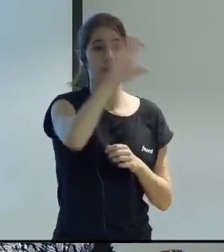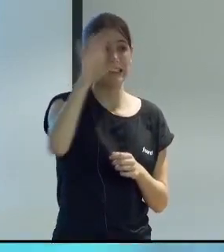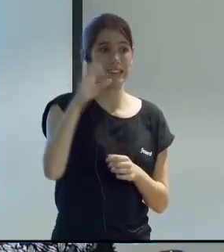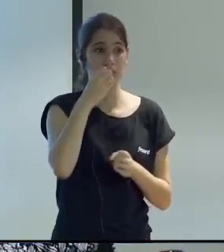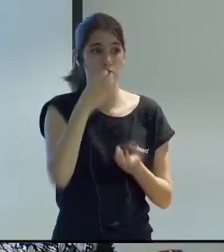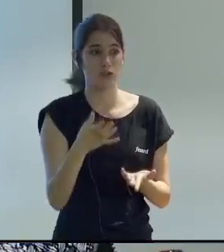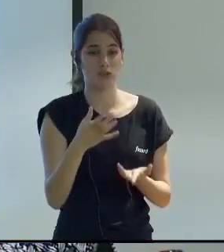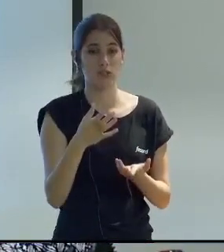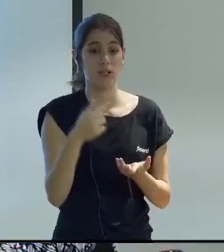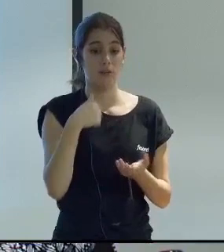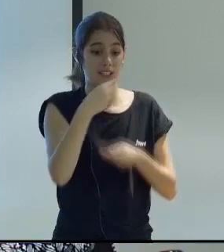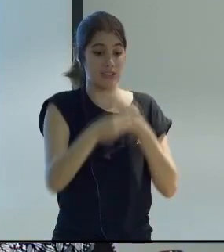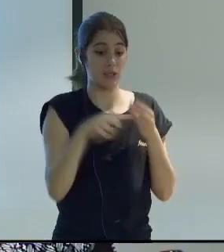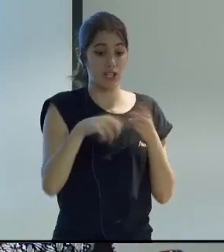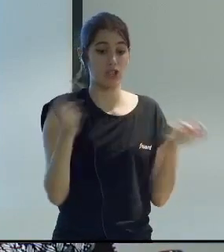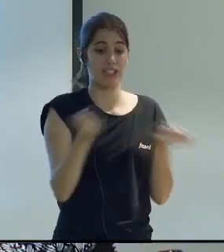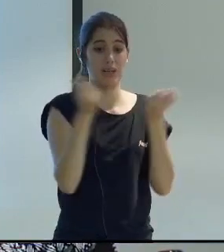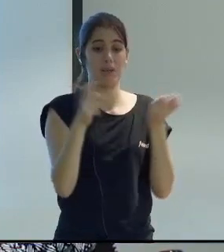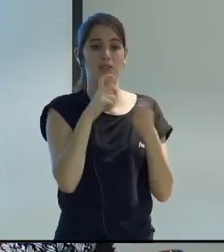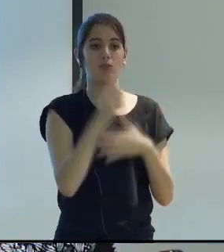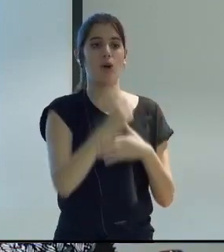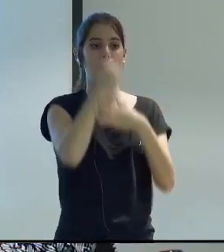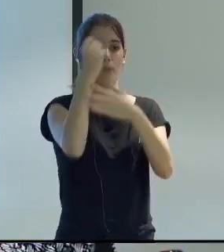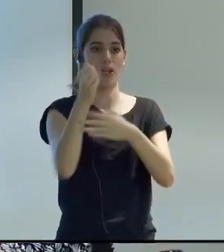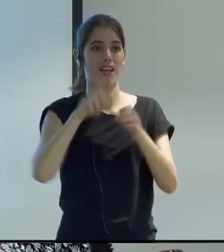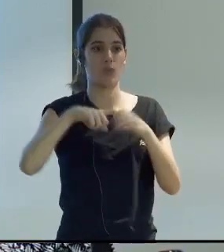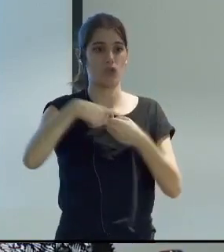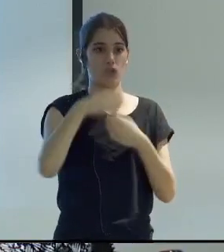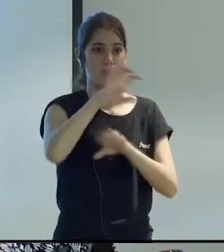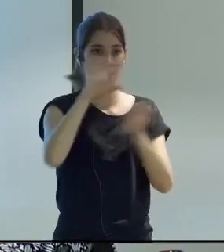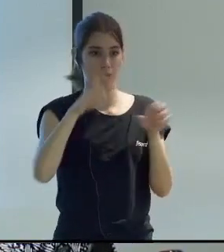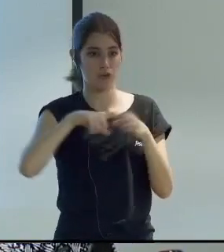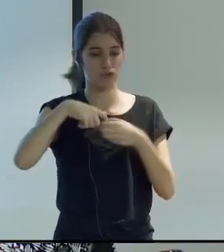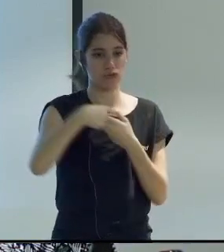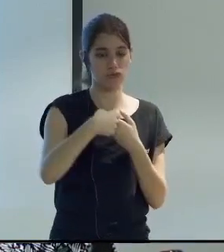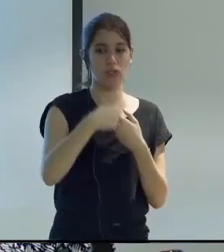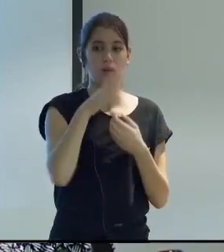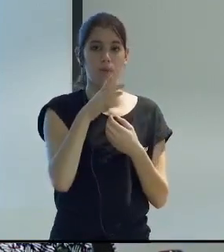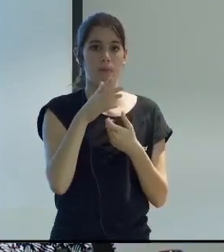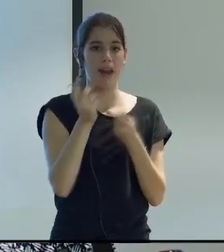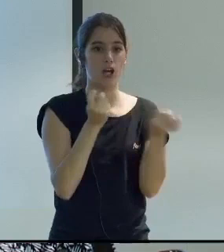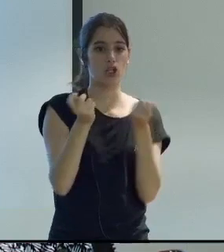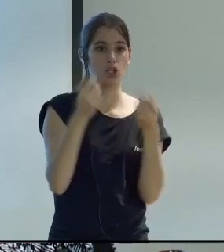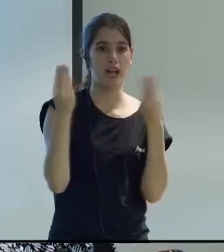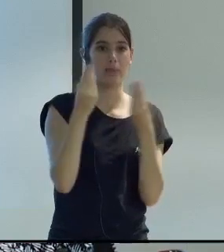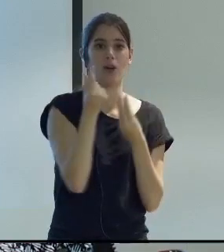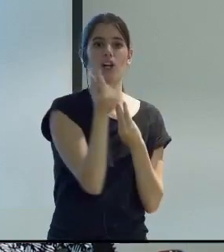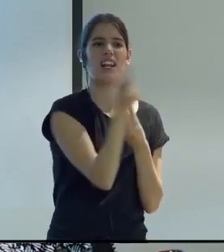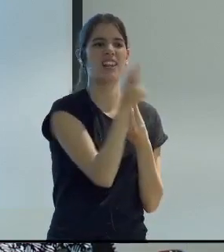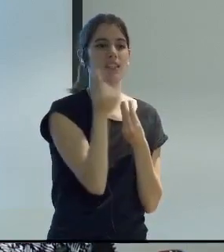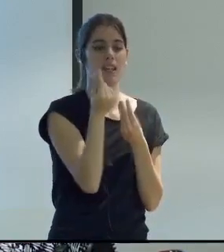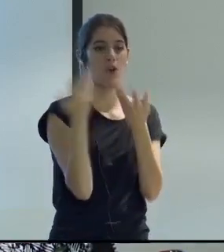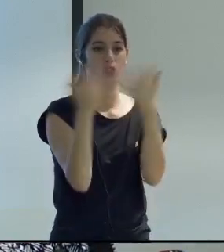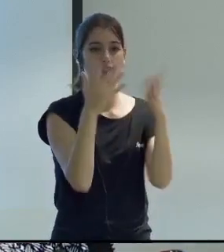¿qué estamos haciendo en esta campaña? Apoyamos a nuestros miembros para una mejor monitorización de los fondos estructurales en